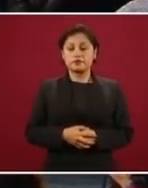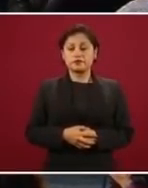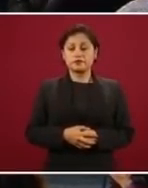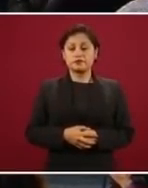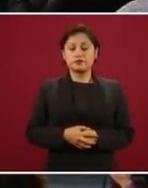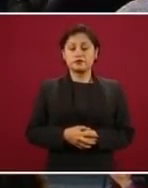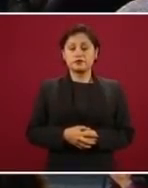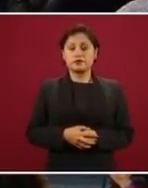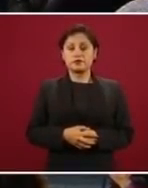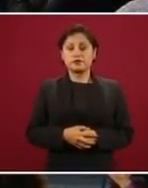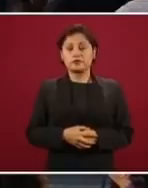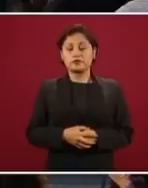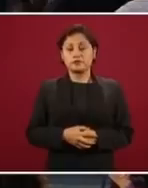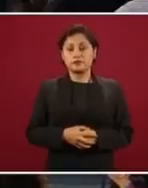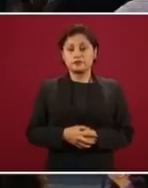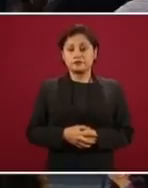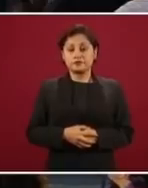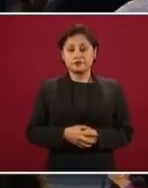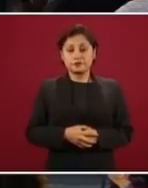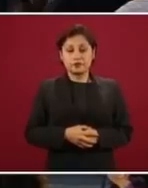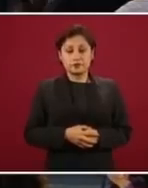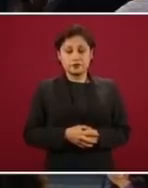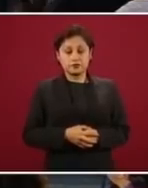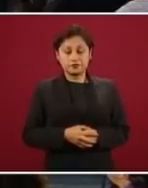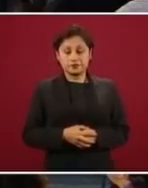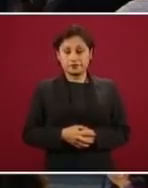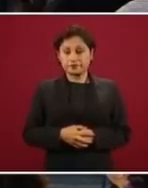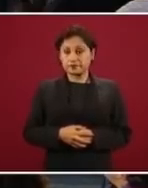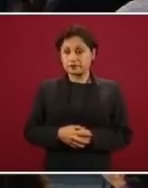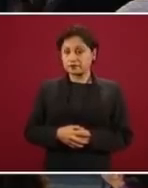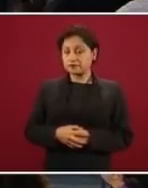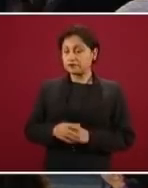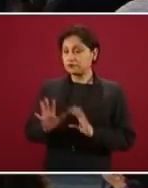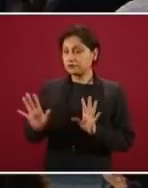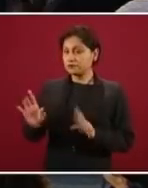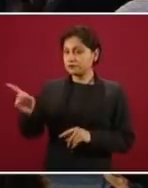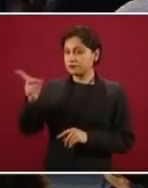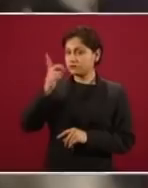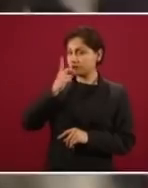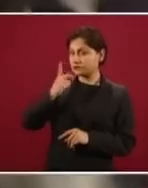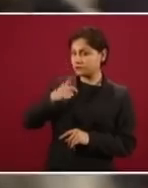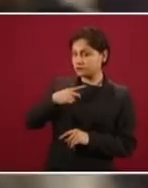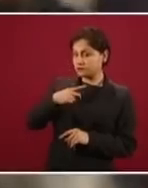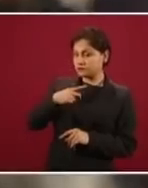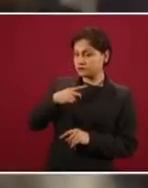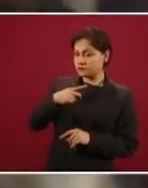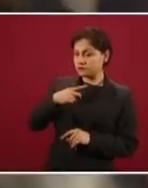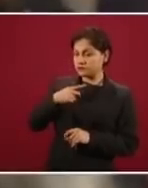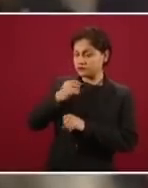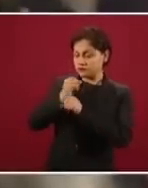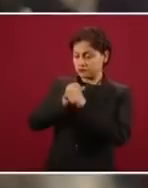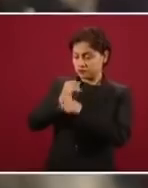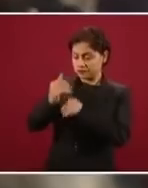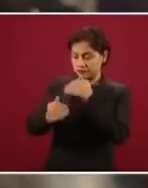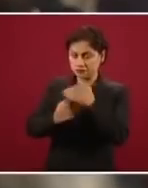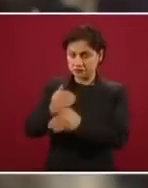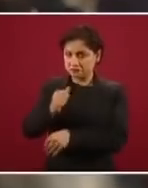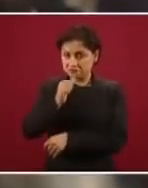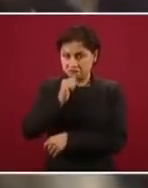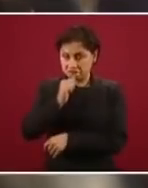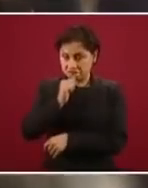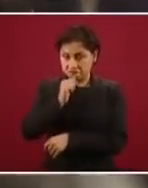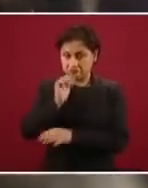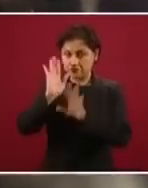bueno se dice que no hay avances sobre el caso pero si usted tiene algún indicio y bueno como se